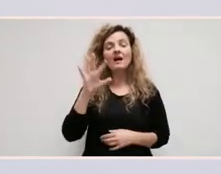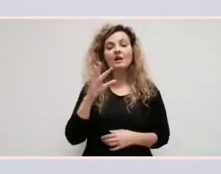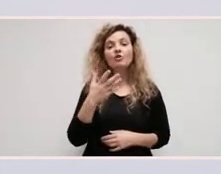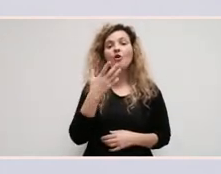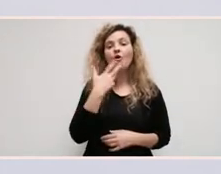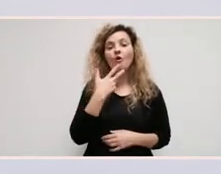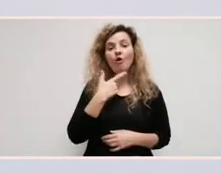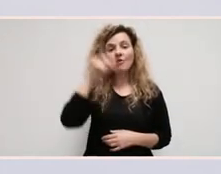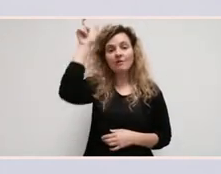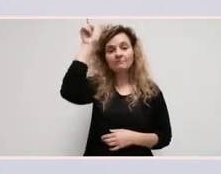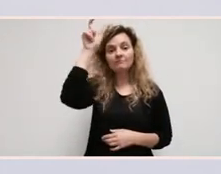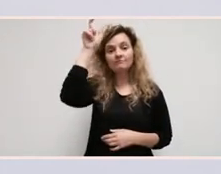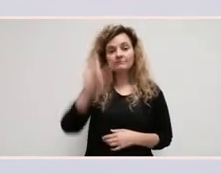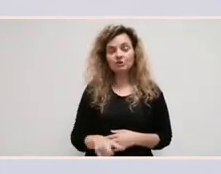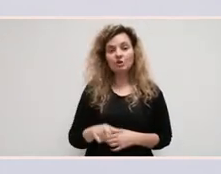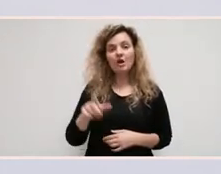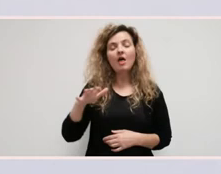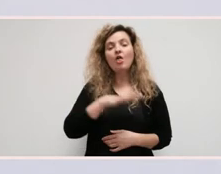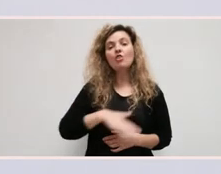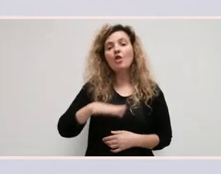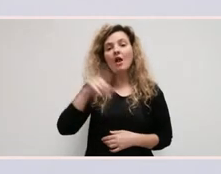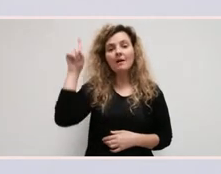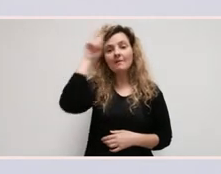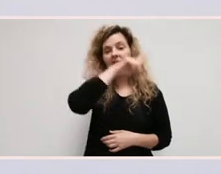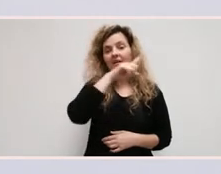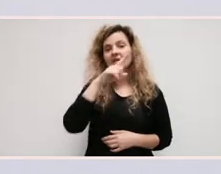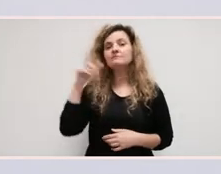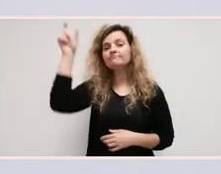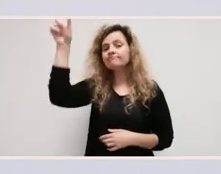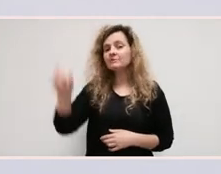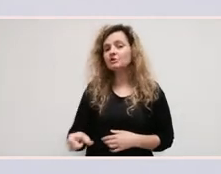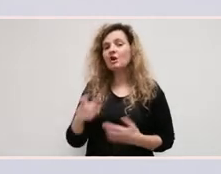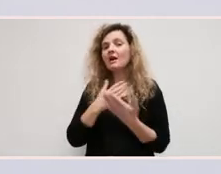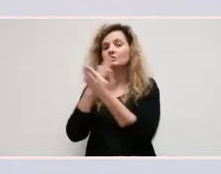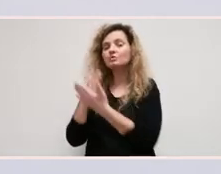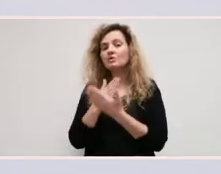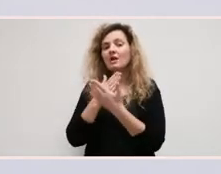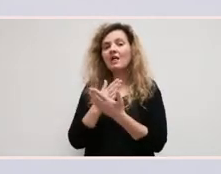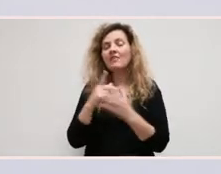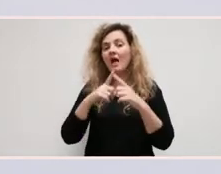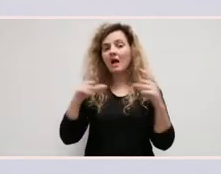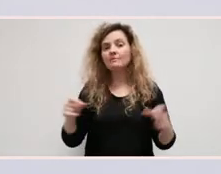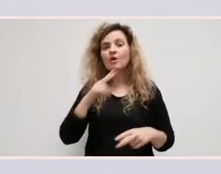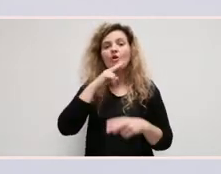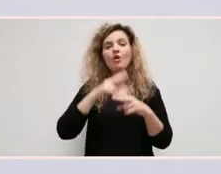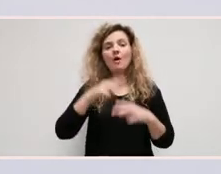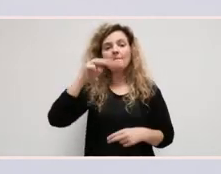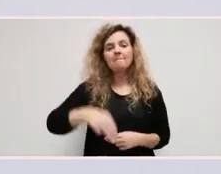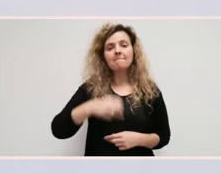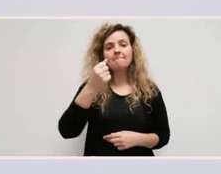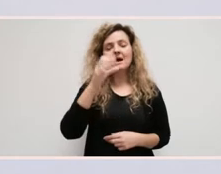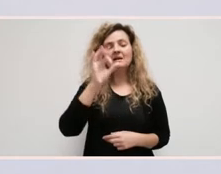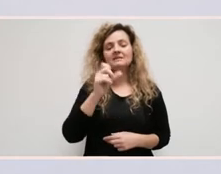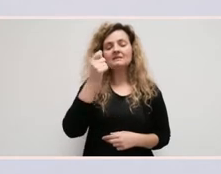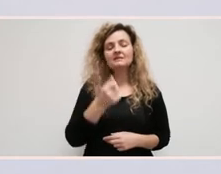1915 conoce en Madrid a un estudiante japonés que se llamaba Masaki Yodogawa.